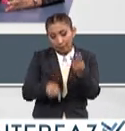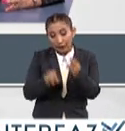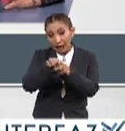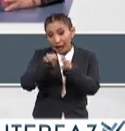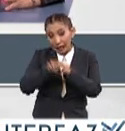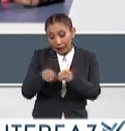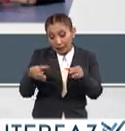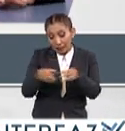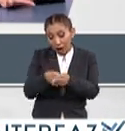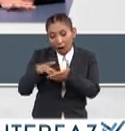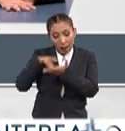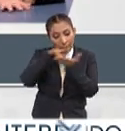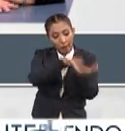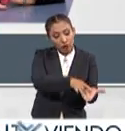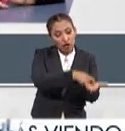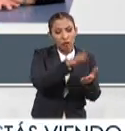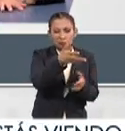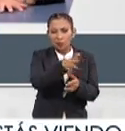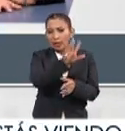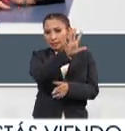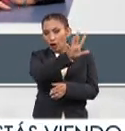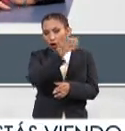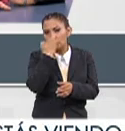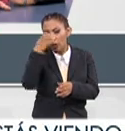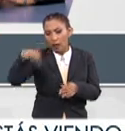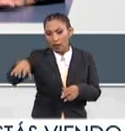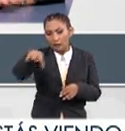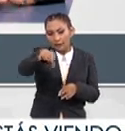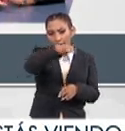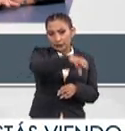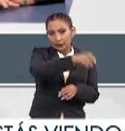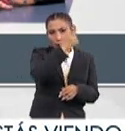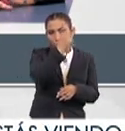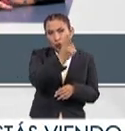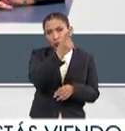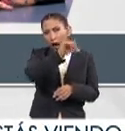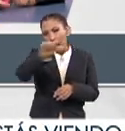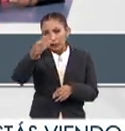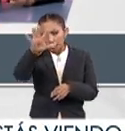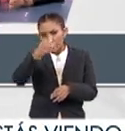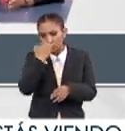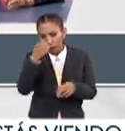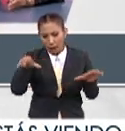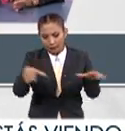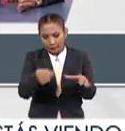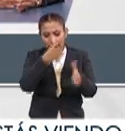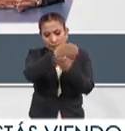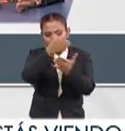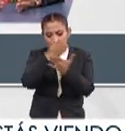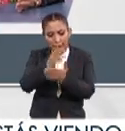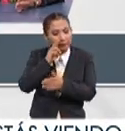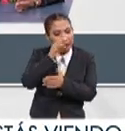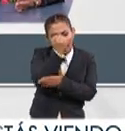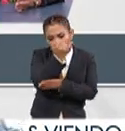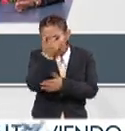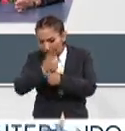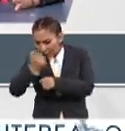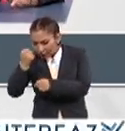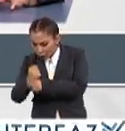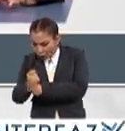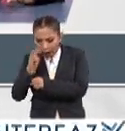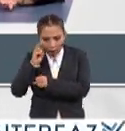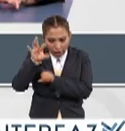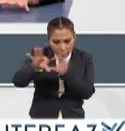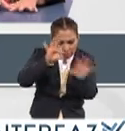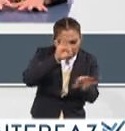un equipo que apoya a por lo menos 5 escuelas, de 1 a 5 escuelas, y ubican preescolar, primaria y